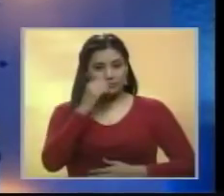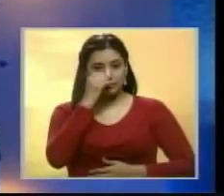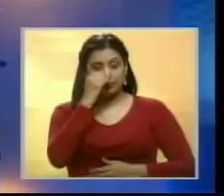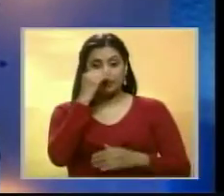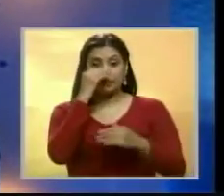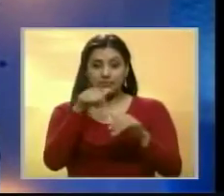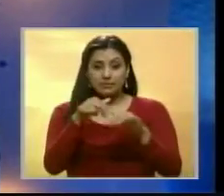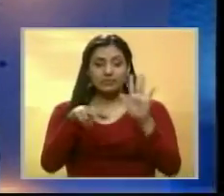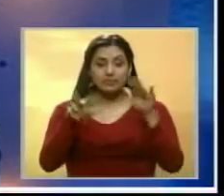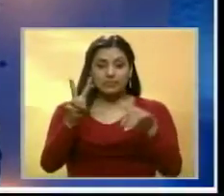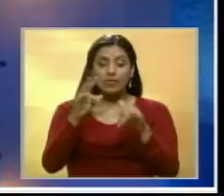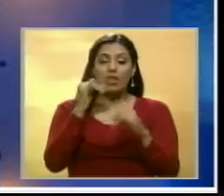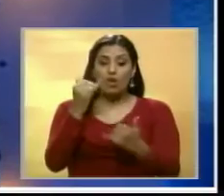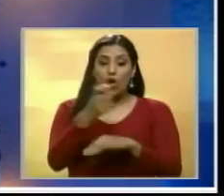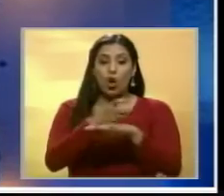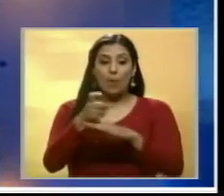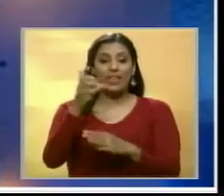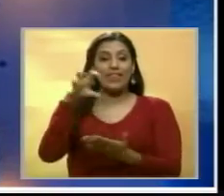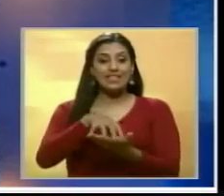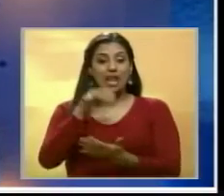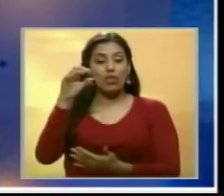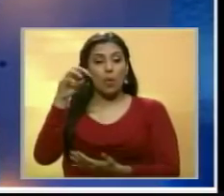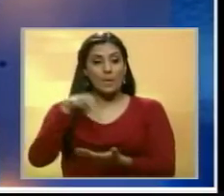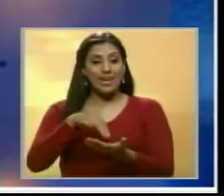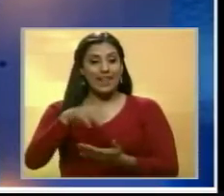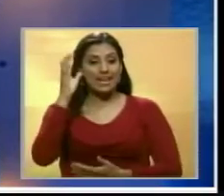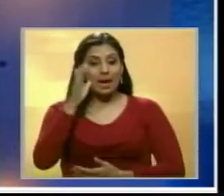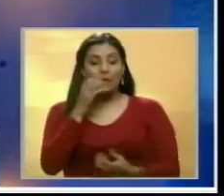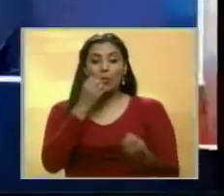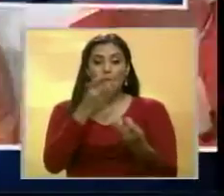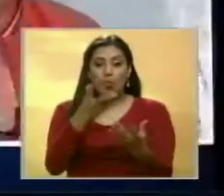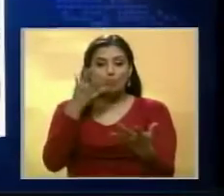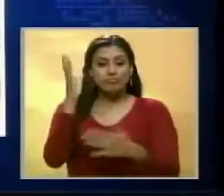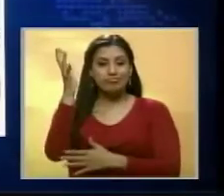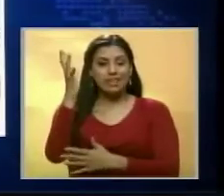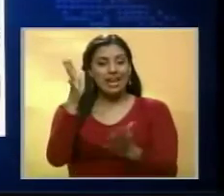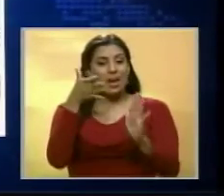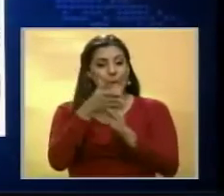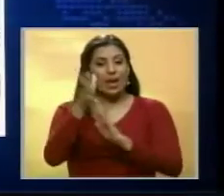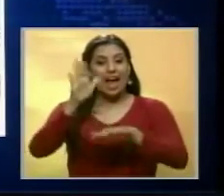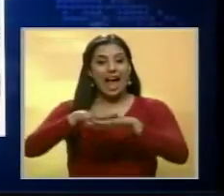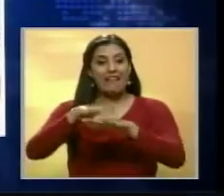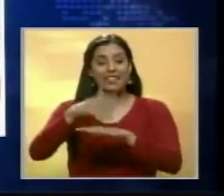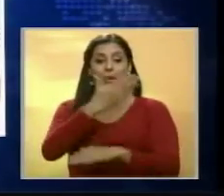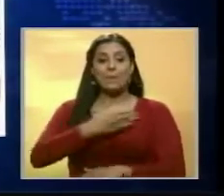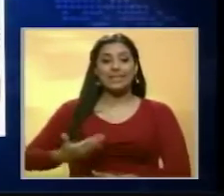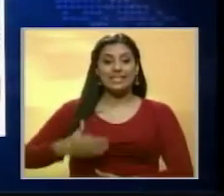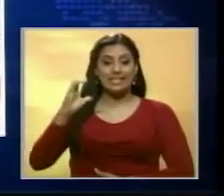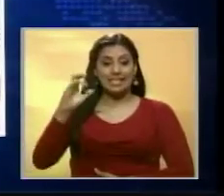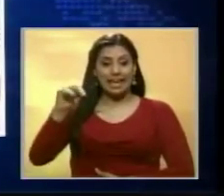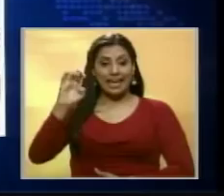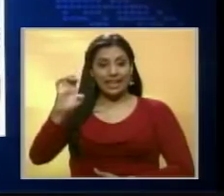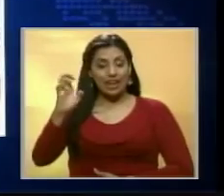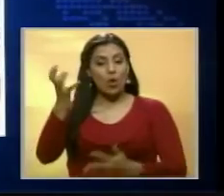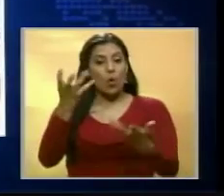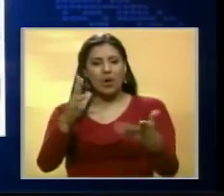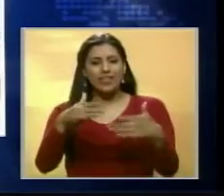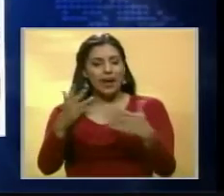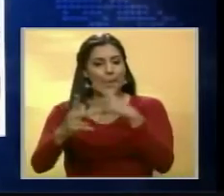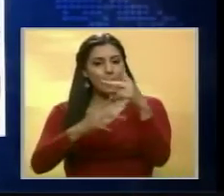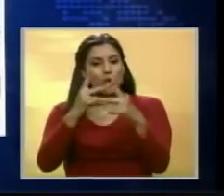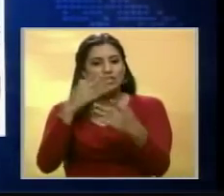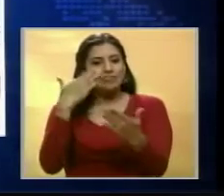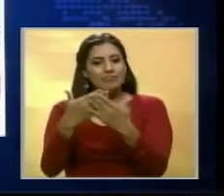A esta hora, el gobernador del estado Miranda, Enrique Capriles Radonsky, se pronuncia tras el anuncio de la presidenta de CNE, Tibisay Lucena, para el